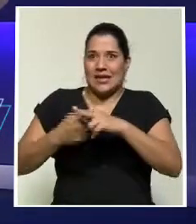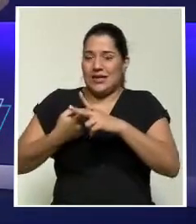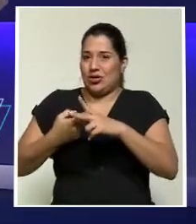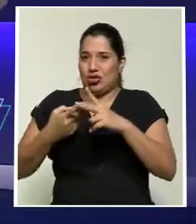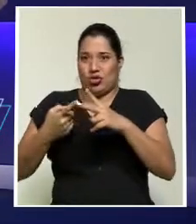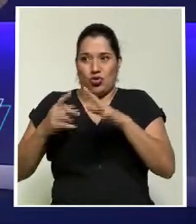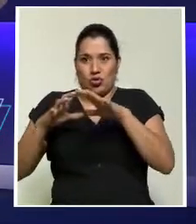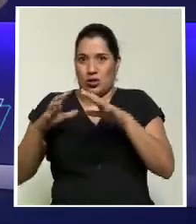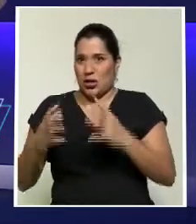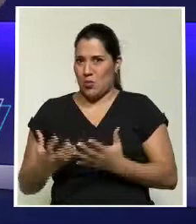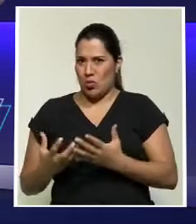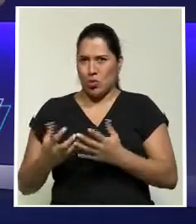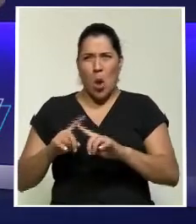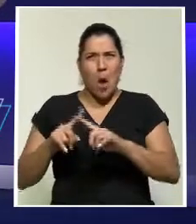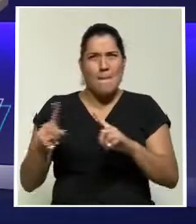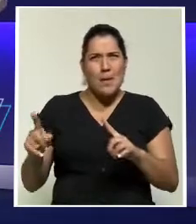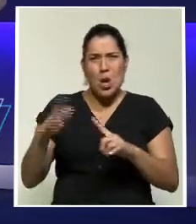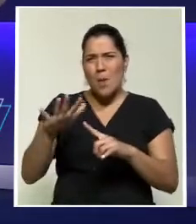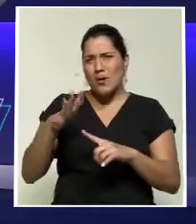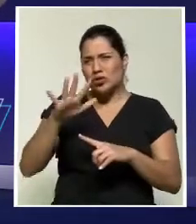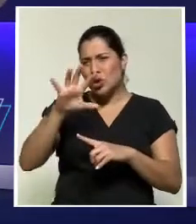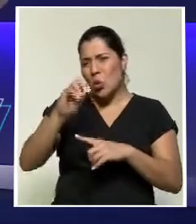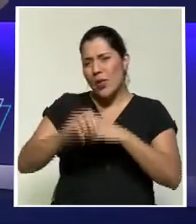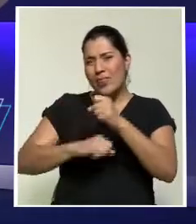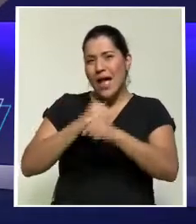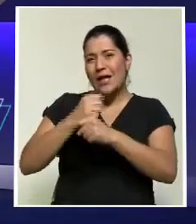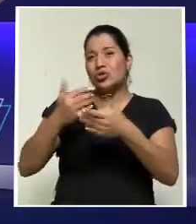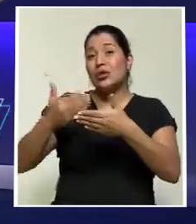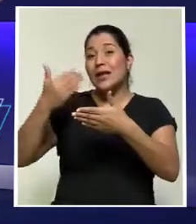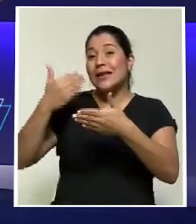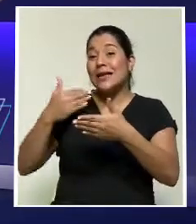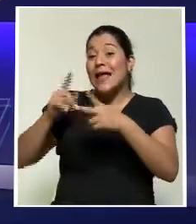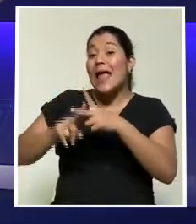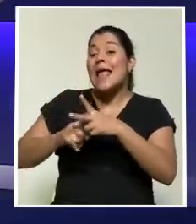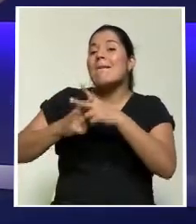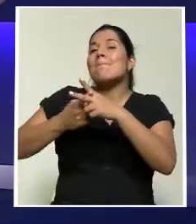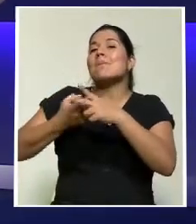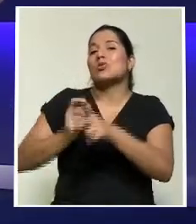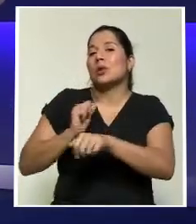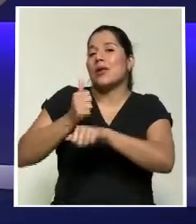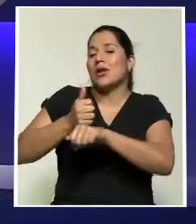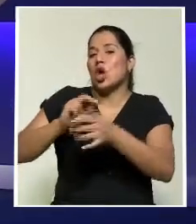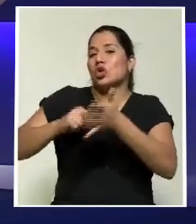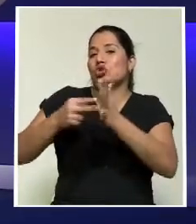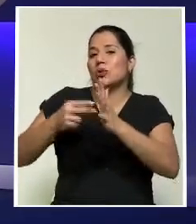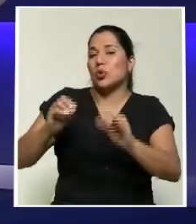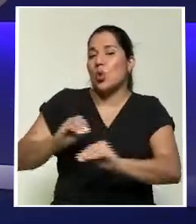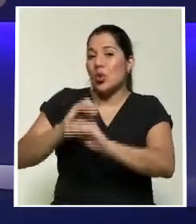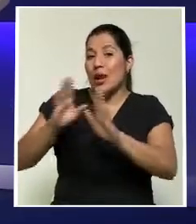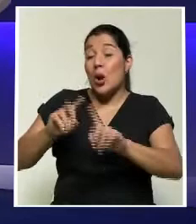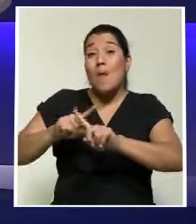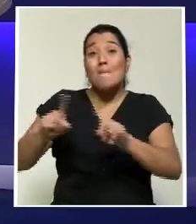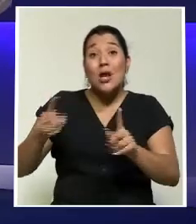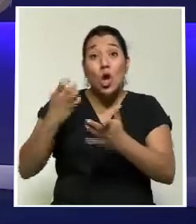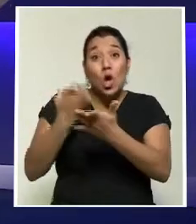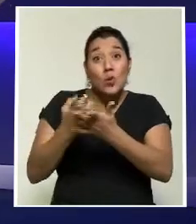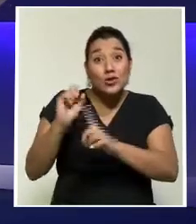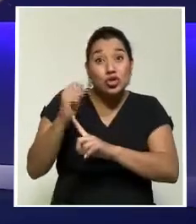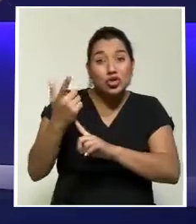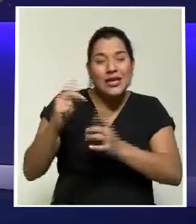unas 50 décadas que se empezó a conceptualizar, pero son las relaciones que tienen los seres humanos